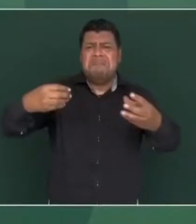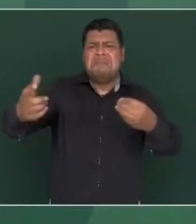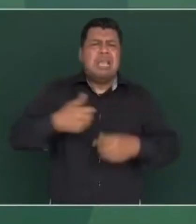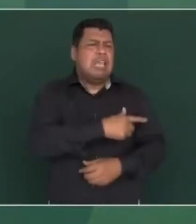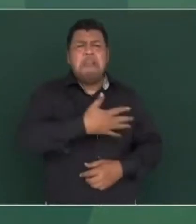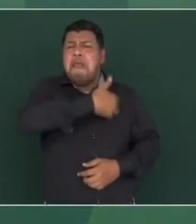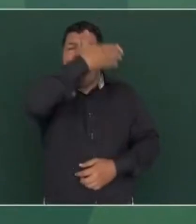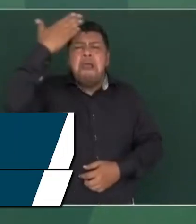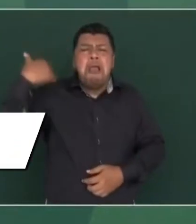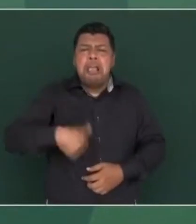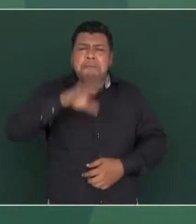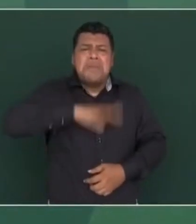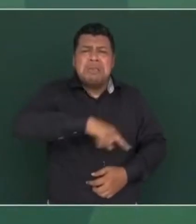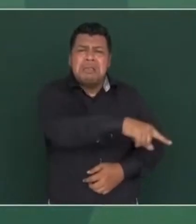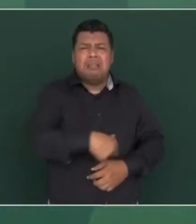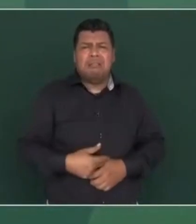Es